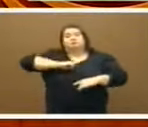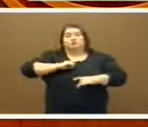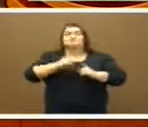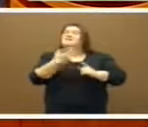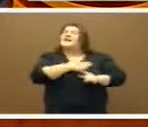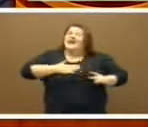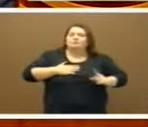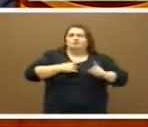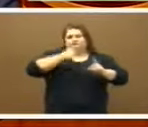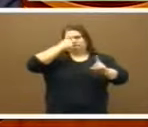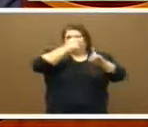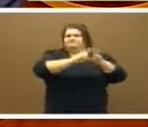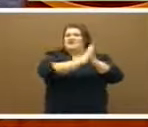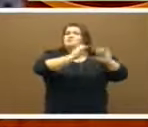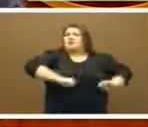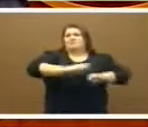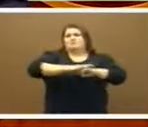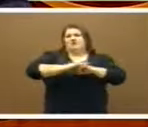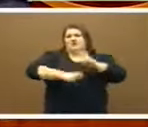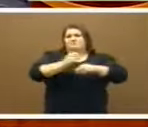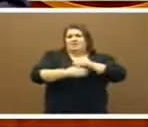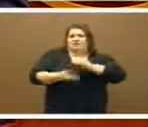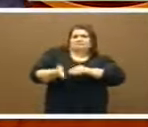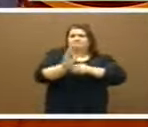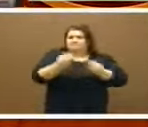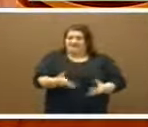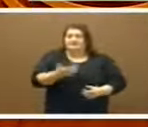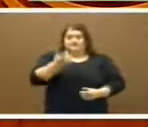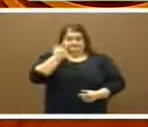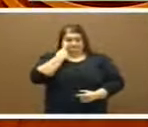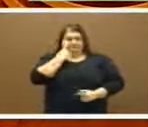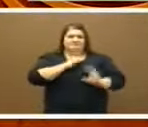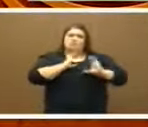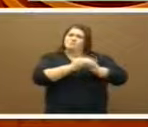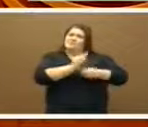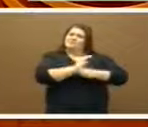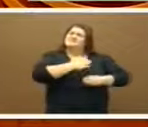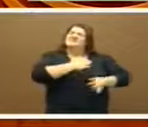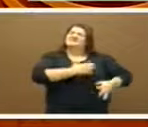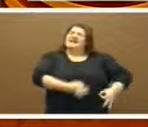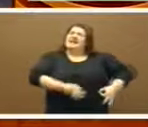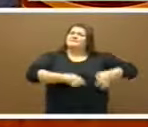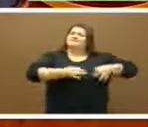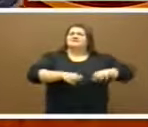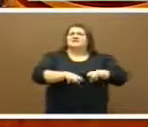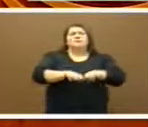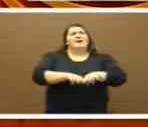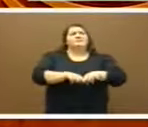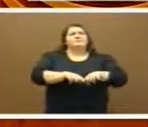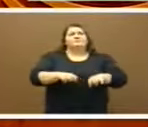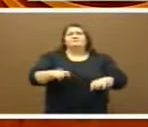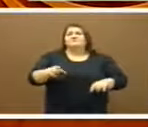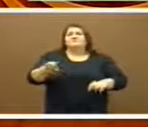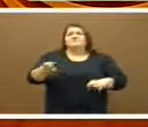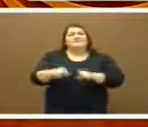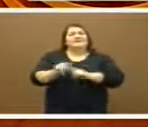pretendemos con nuestras enmiendas. Y mi Grupo Parlamentario, que les quede claro, siempre estará lejos de ese discurso y de esa